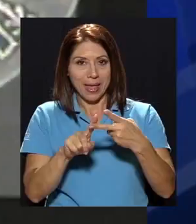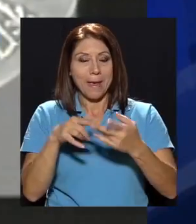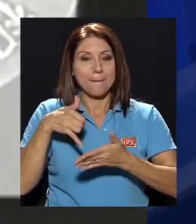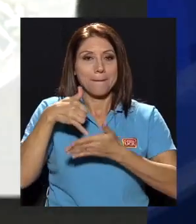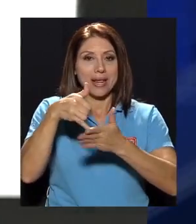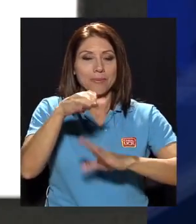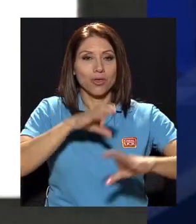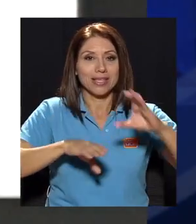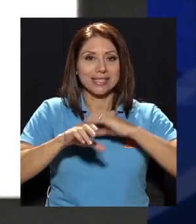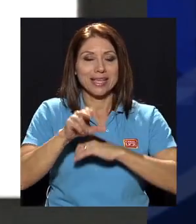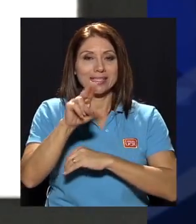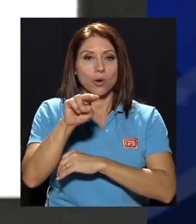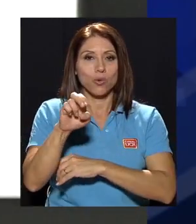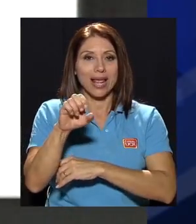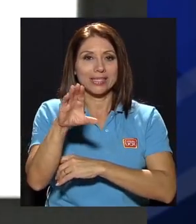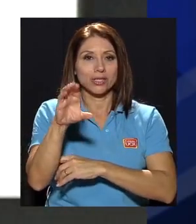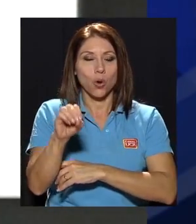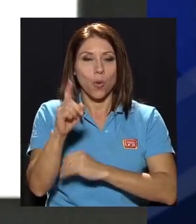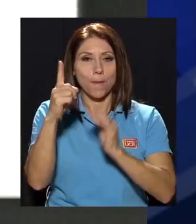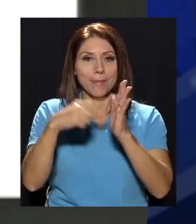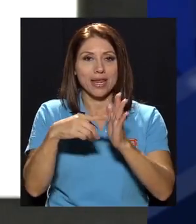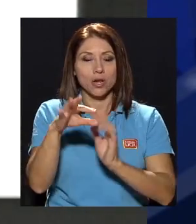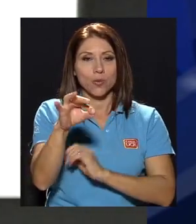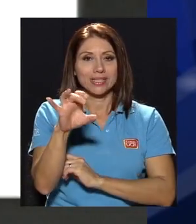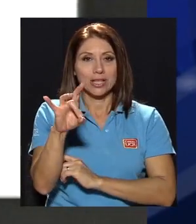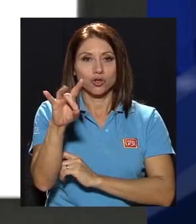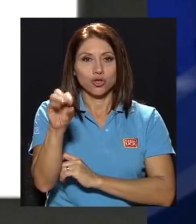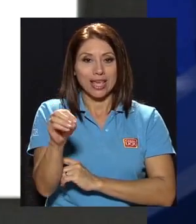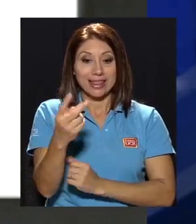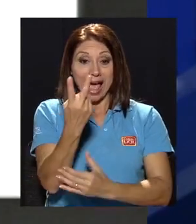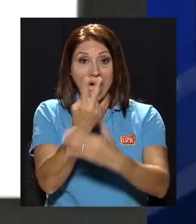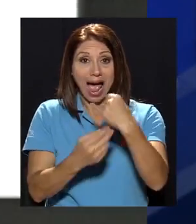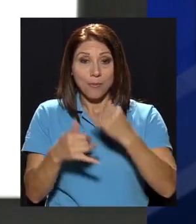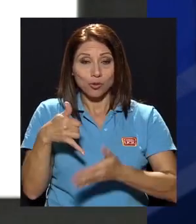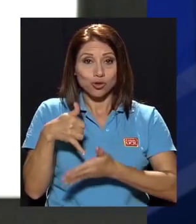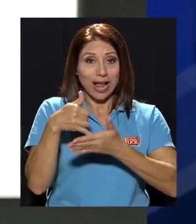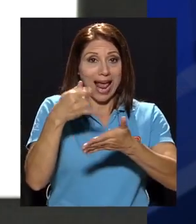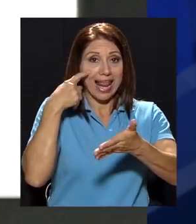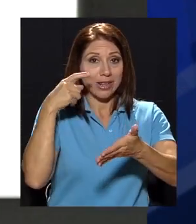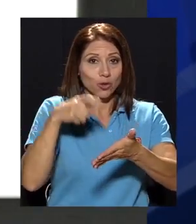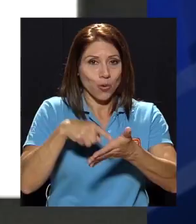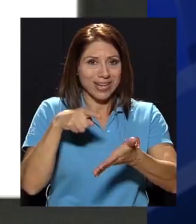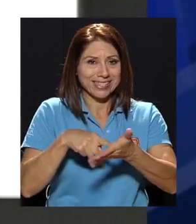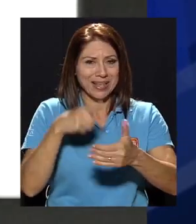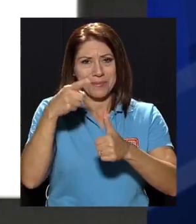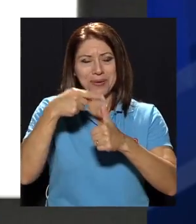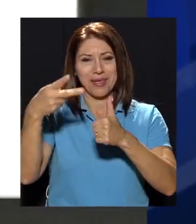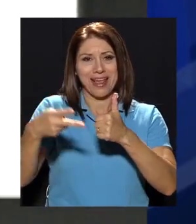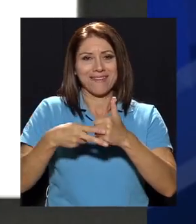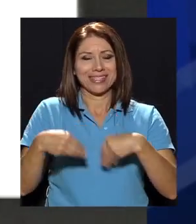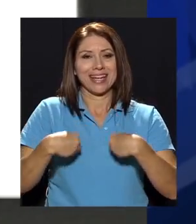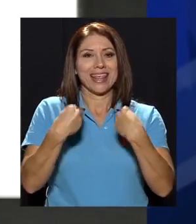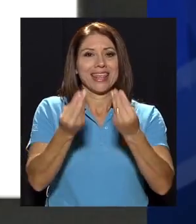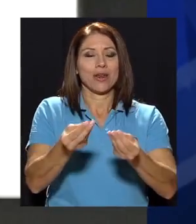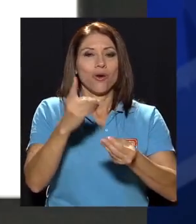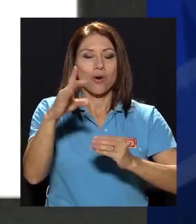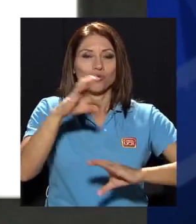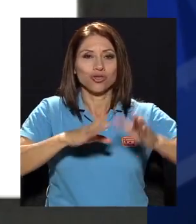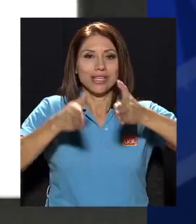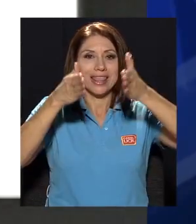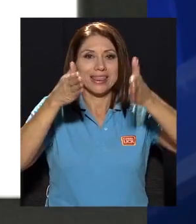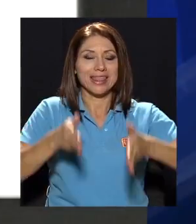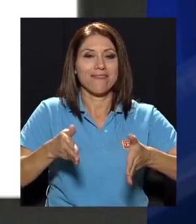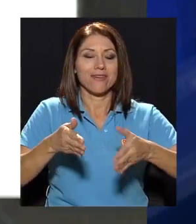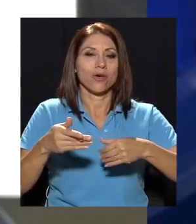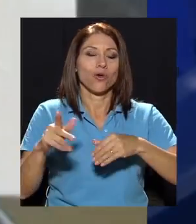UNESCO 1980. Ambos galardones fueron entregados por primera vez a un científico del